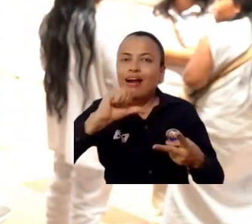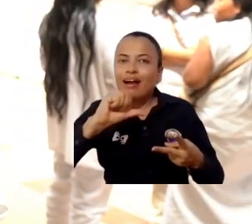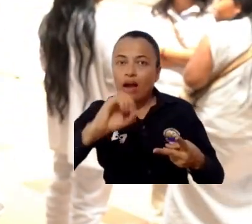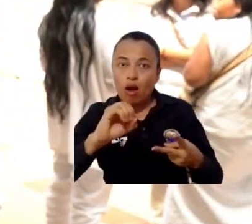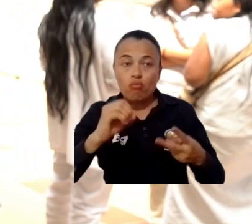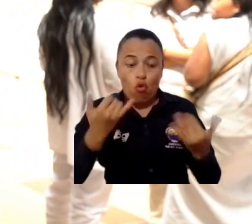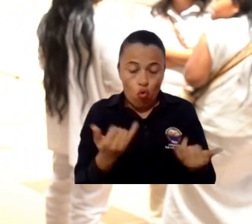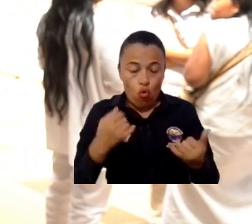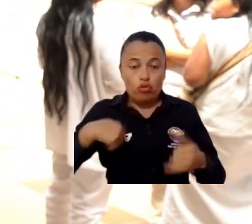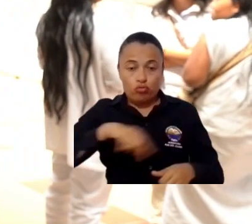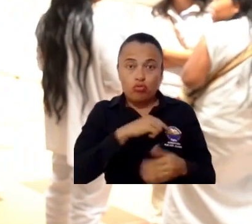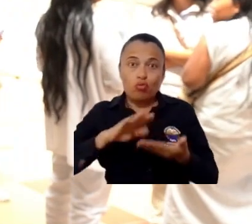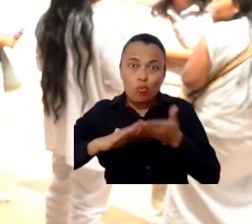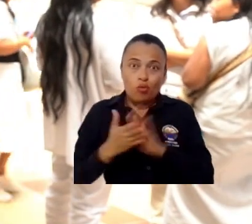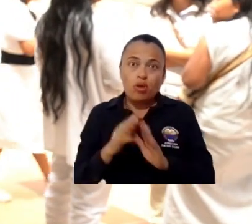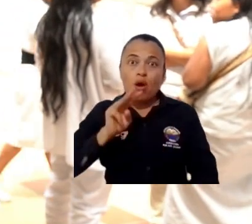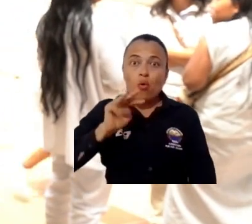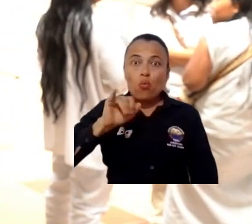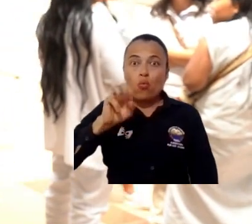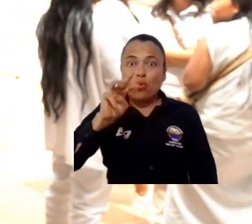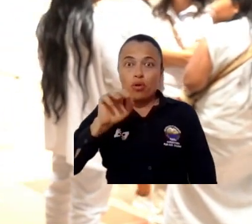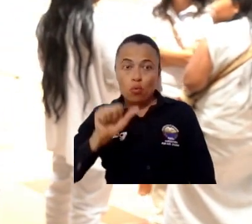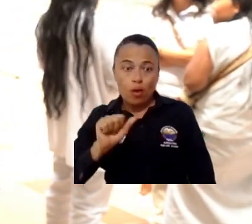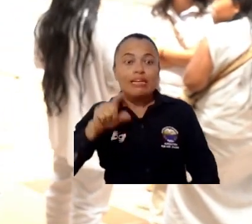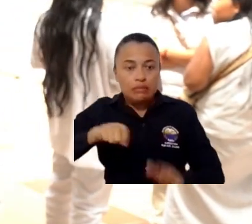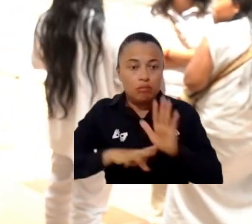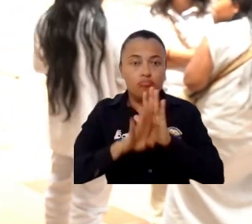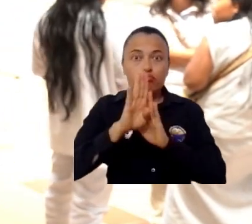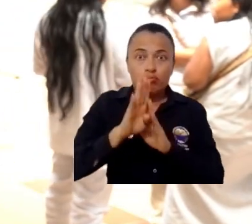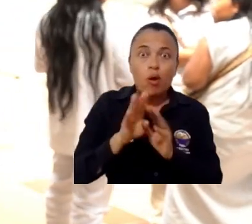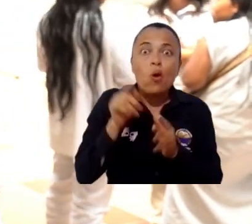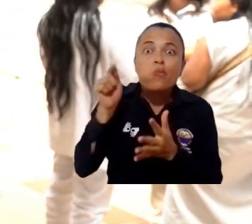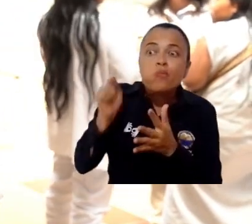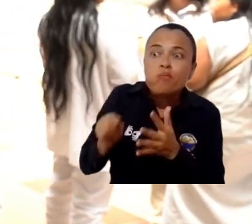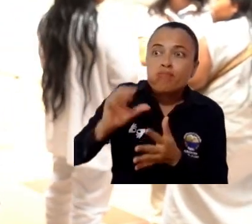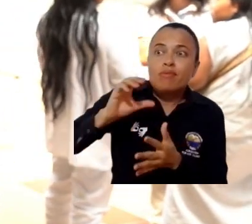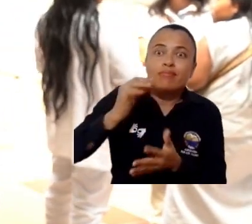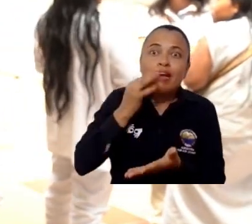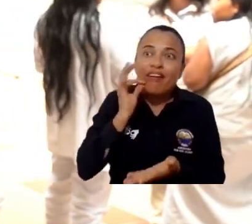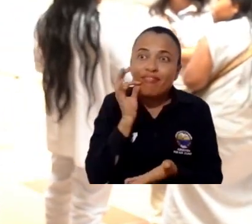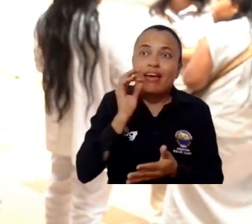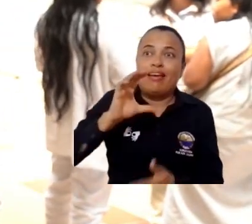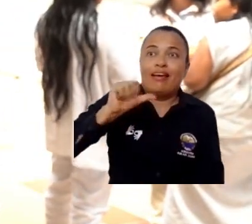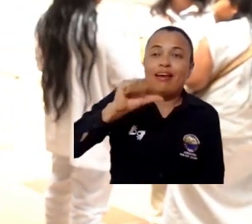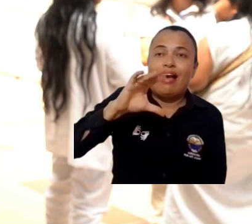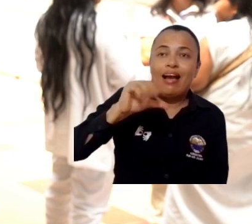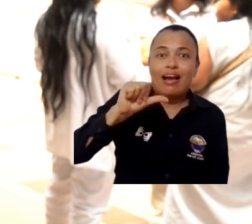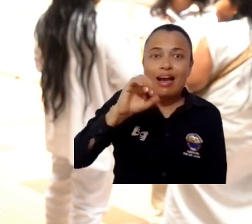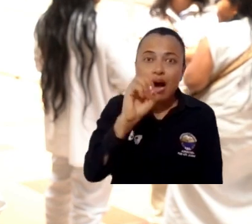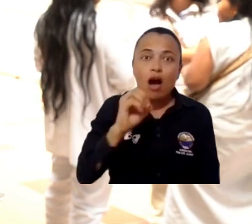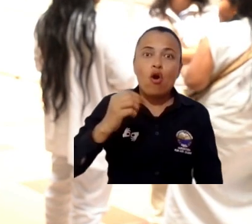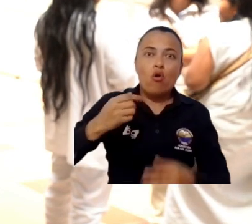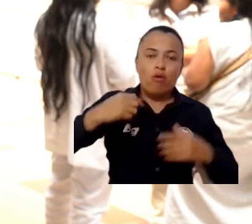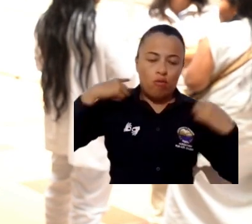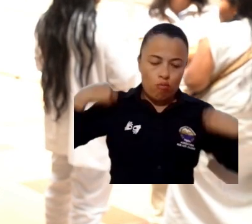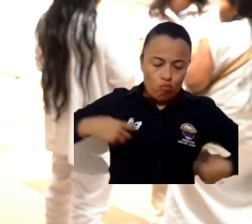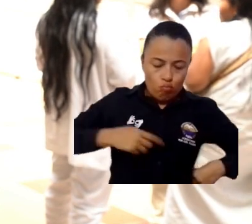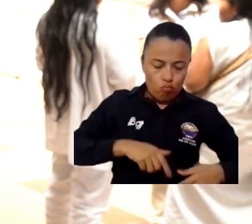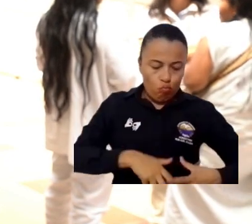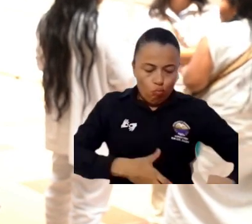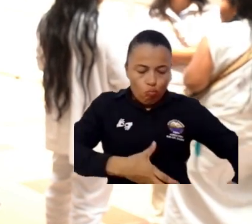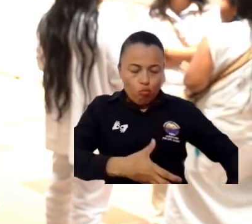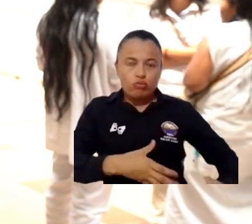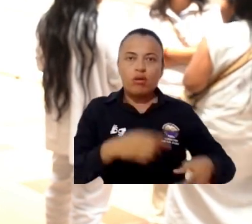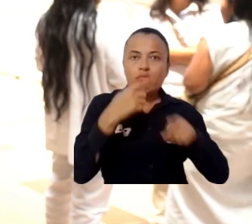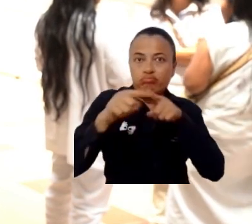avanzar porque la población wiwa tenemos cacao, tenemos café, tenemos mochila. Realmente ahorita nos toca